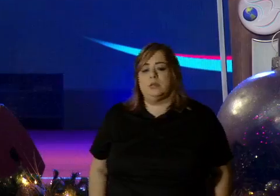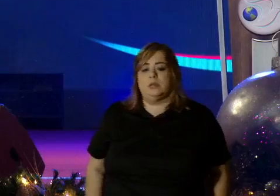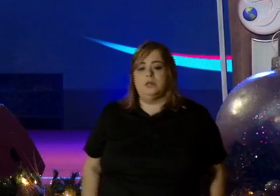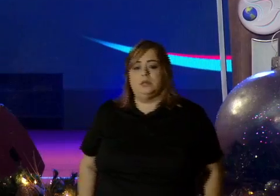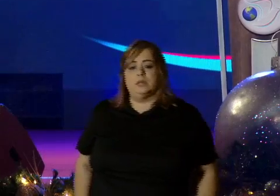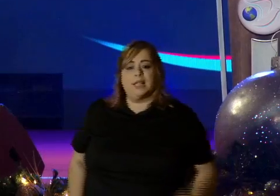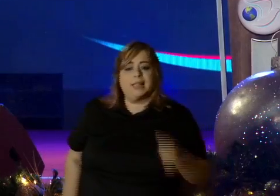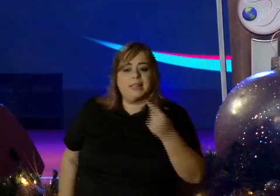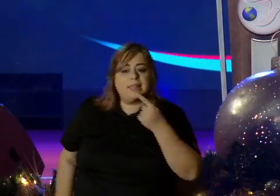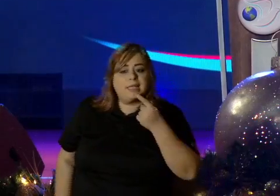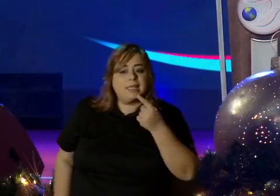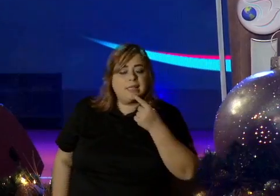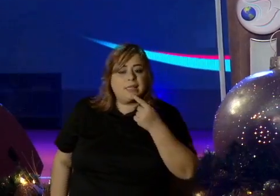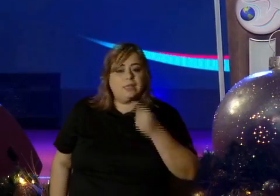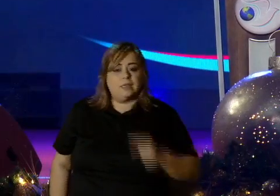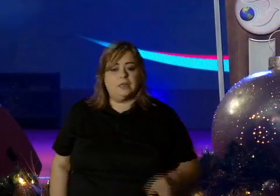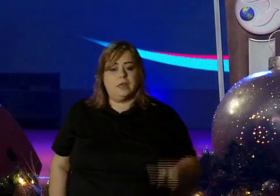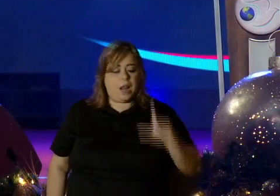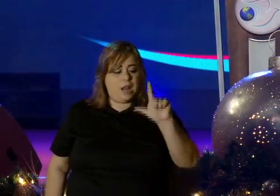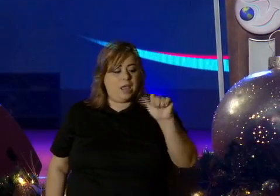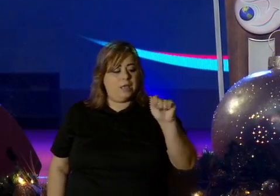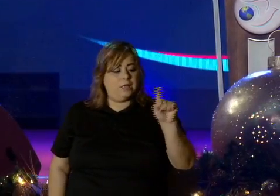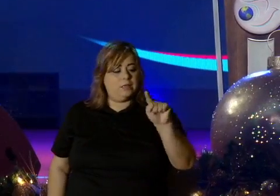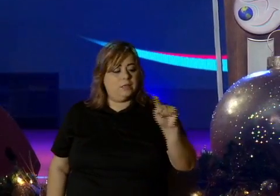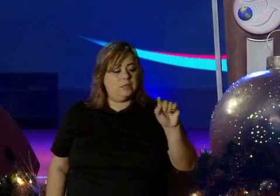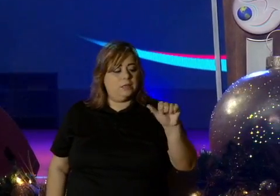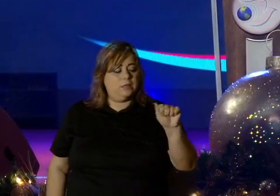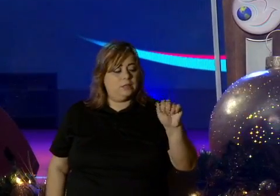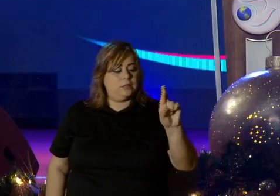Le dice a gran voz: Lázaro, ven fuera.